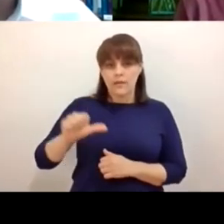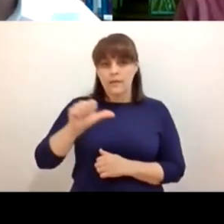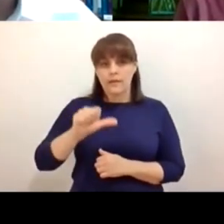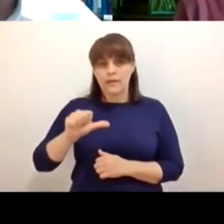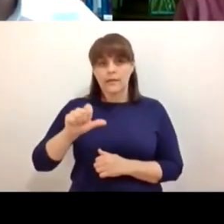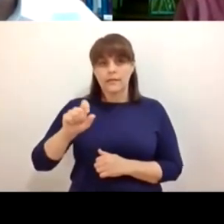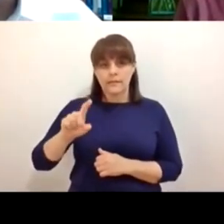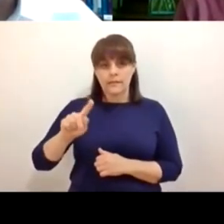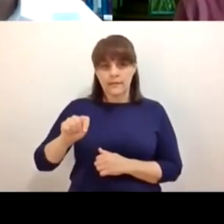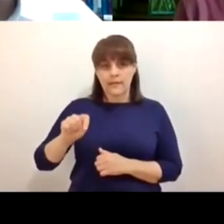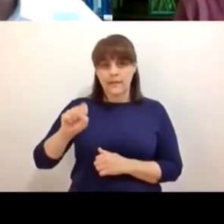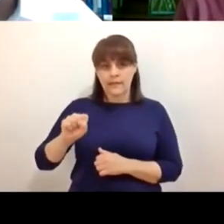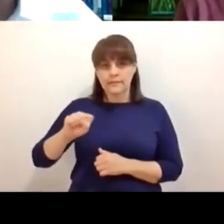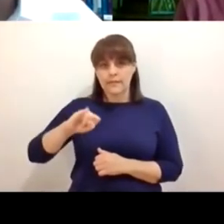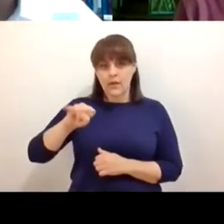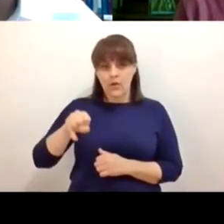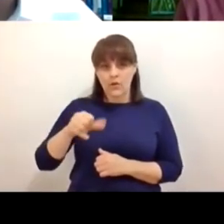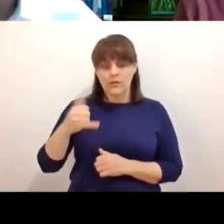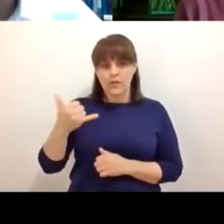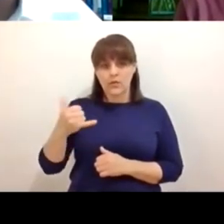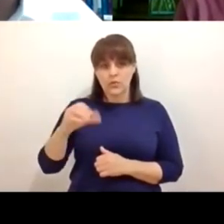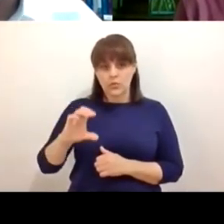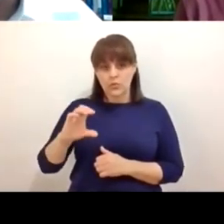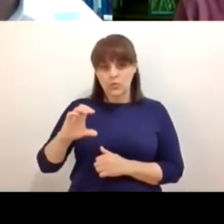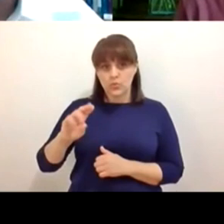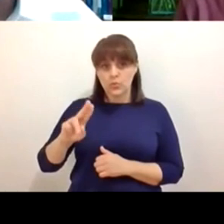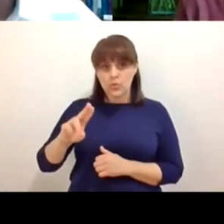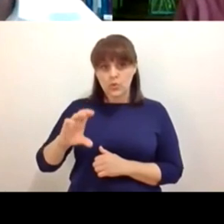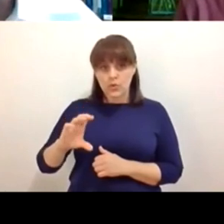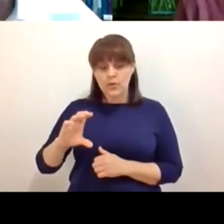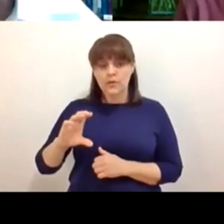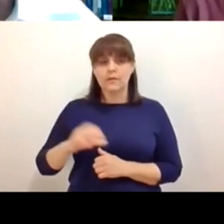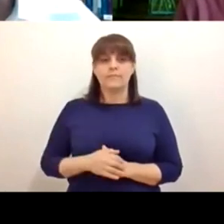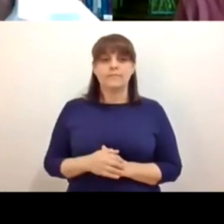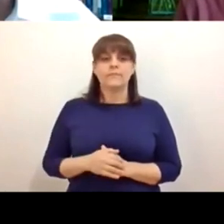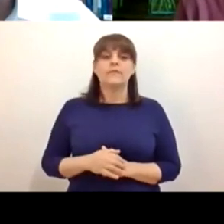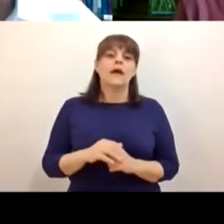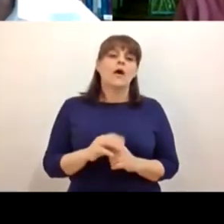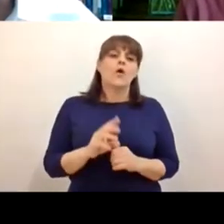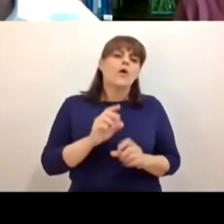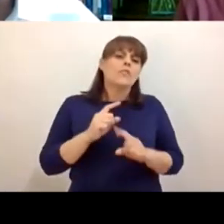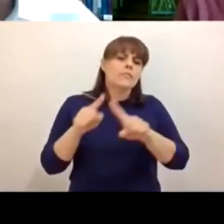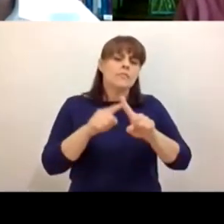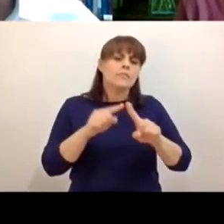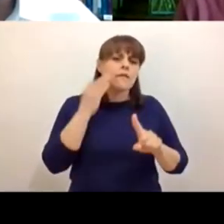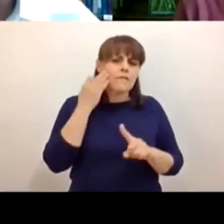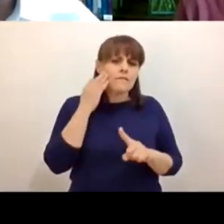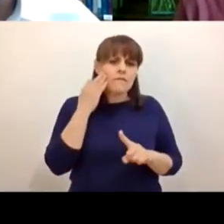santiago.altamirano@tsjyuc.gob.mx. Y en las redes sociales, en cualquier red social, me pueden ustedes encontrar con mi nombre.